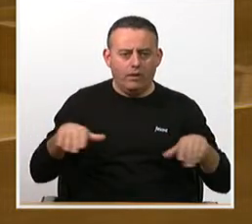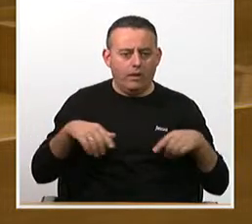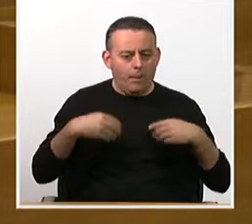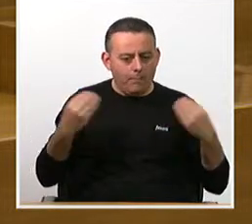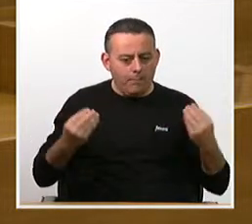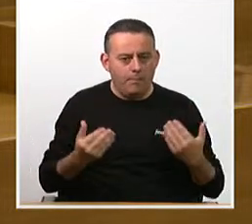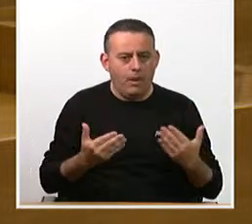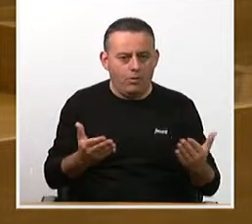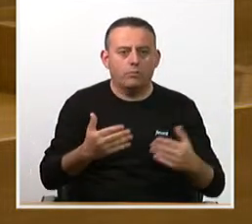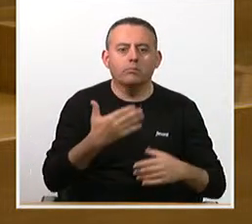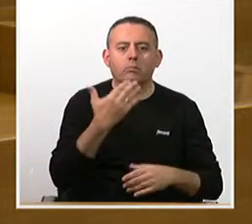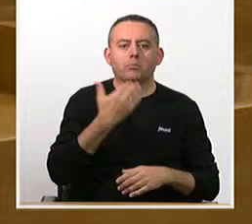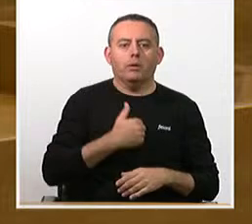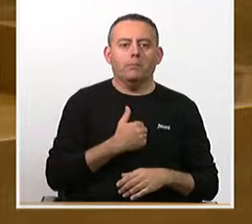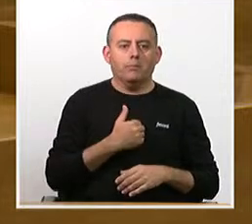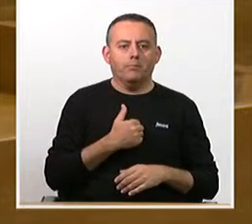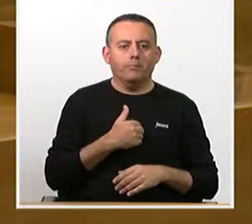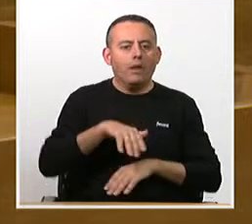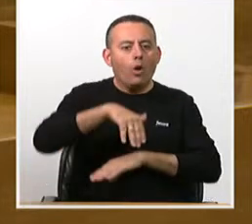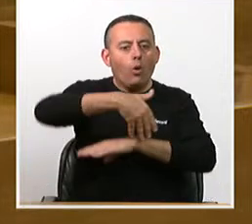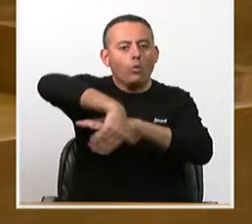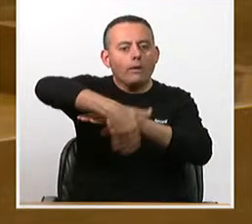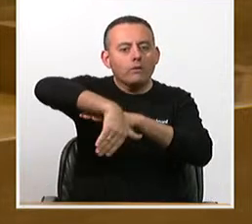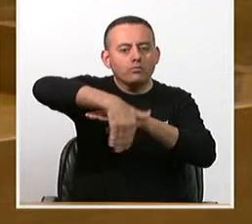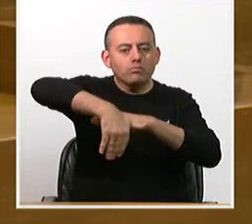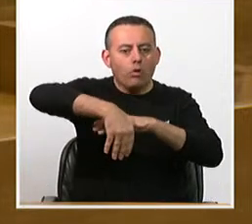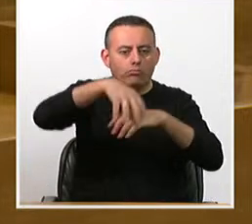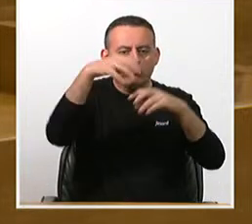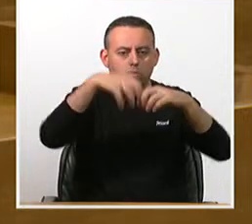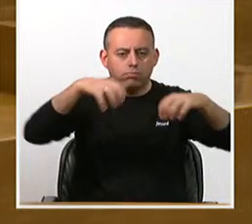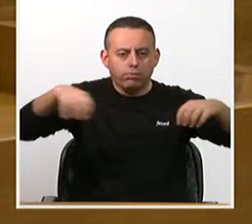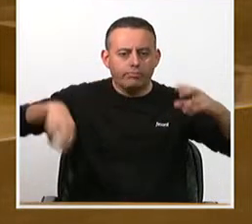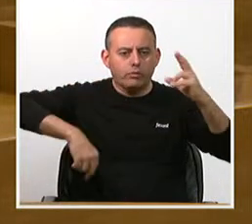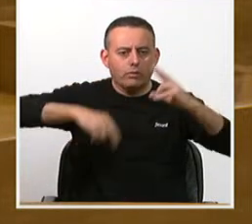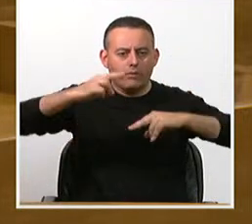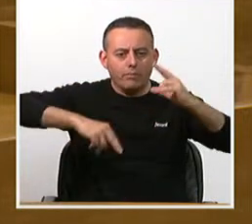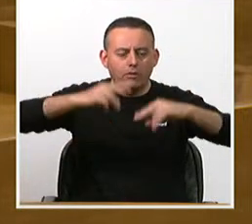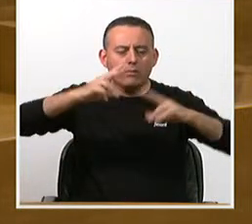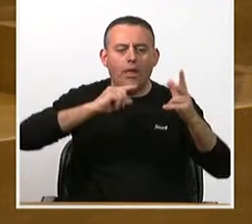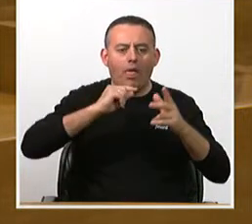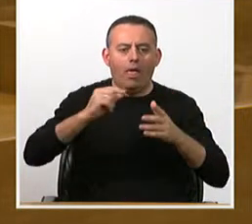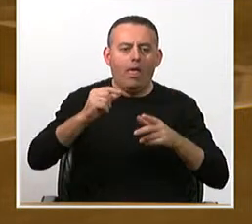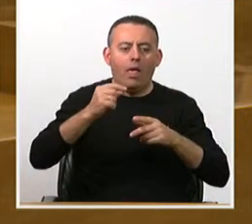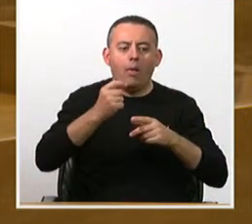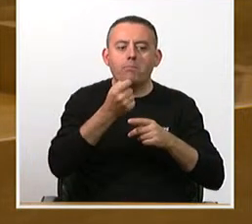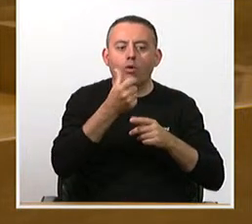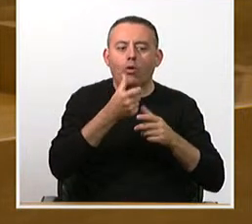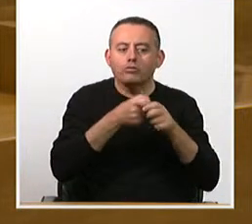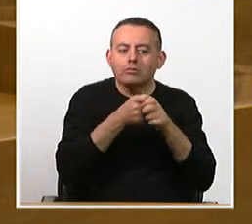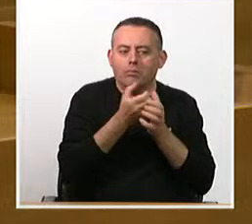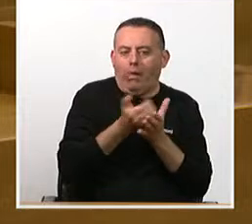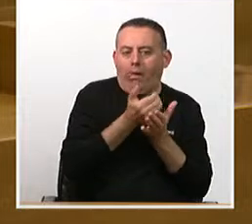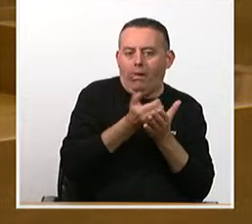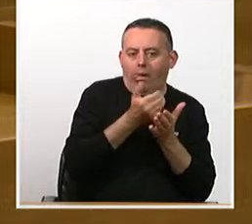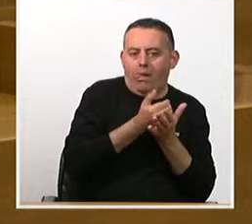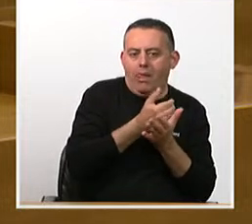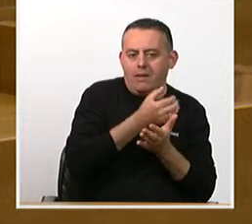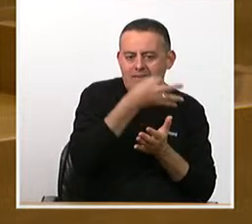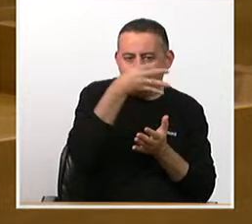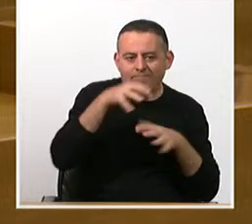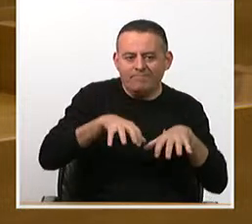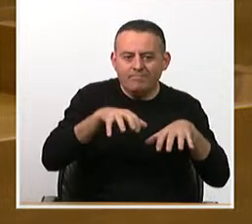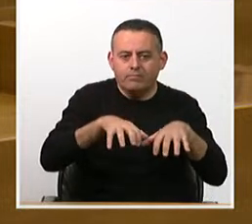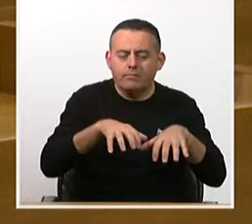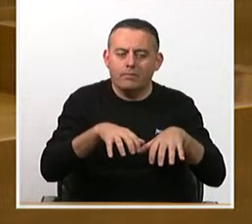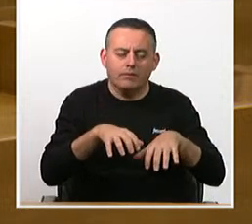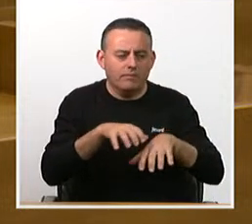crecimiento urbanístico basado solo en el beneficio de unos pocos y reflexionar también sobre cómo nos comportamos los